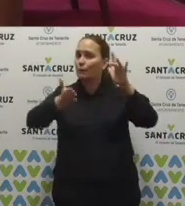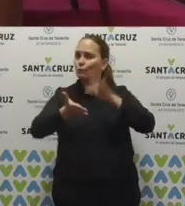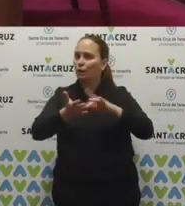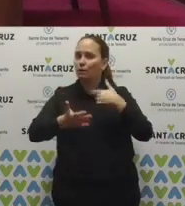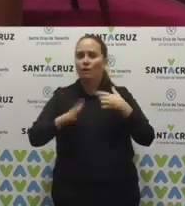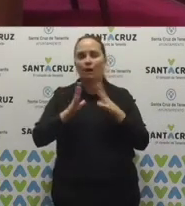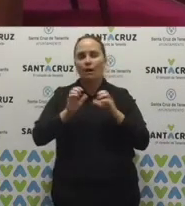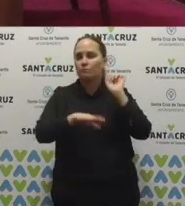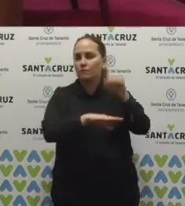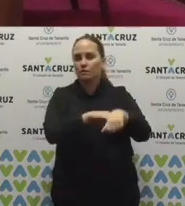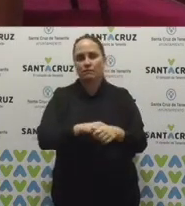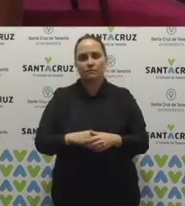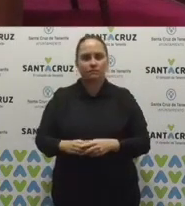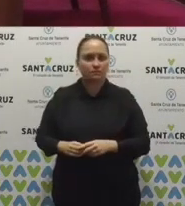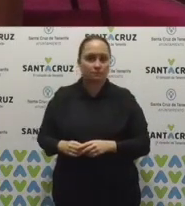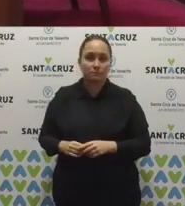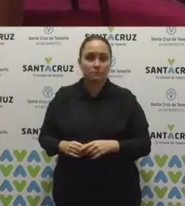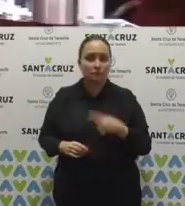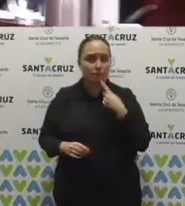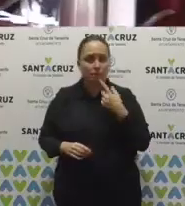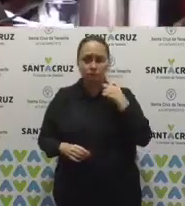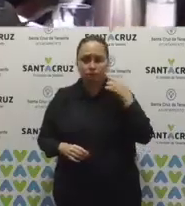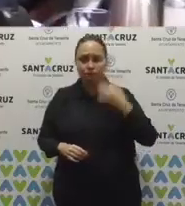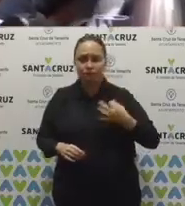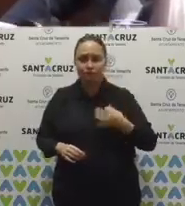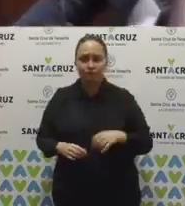os lo puedo asegurar porque